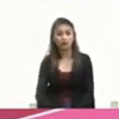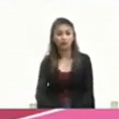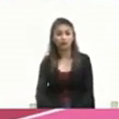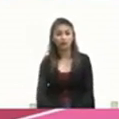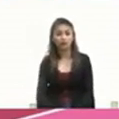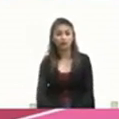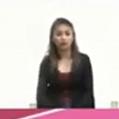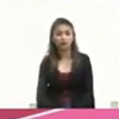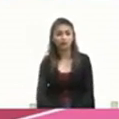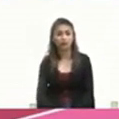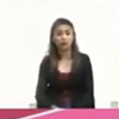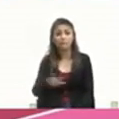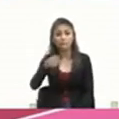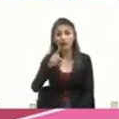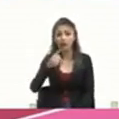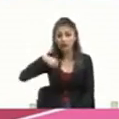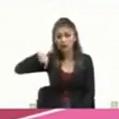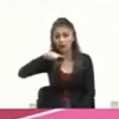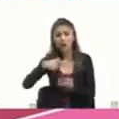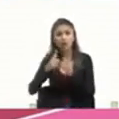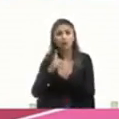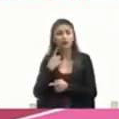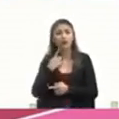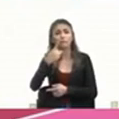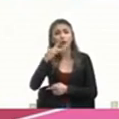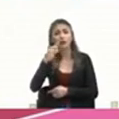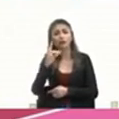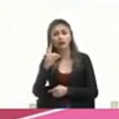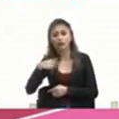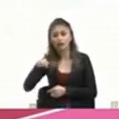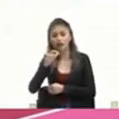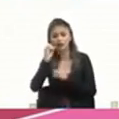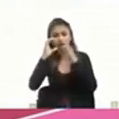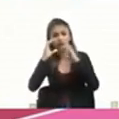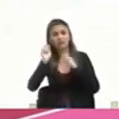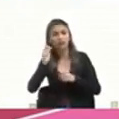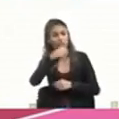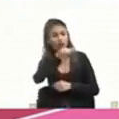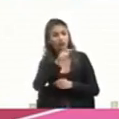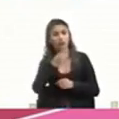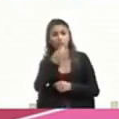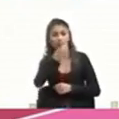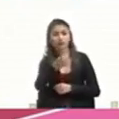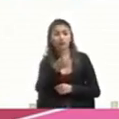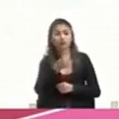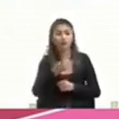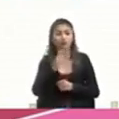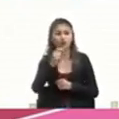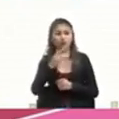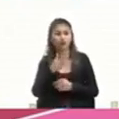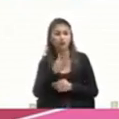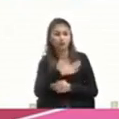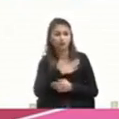Pero al PRD le ha llamado la atención una declaración que llevó